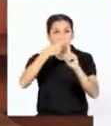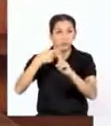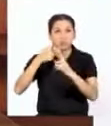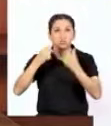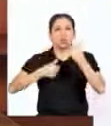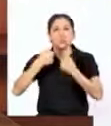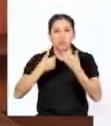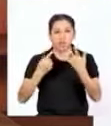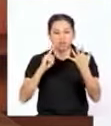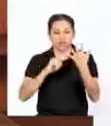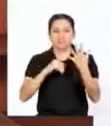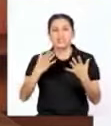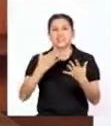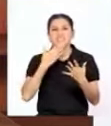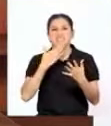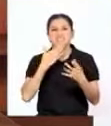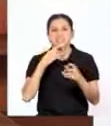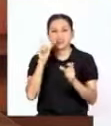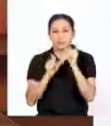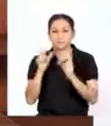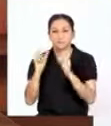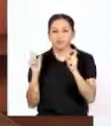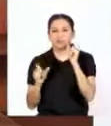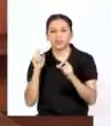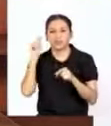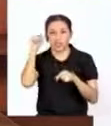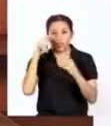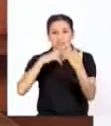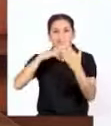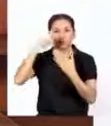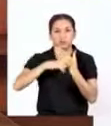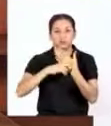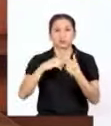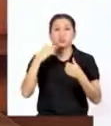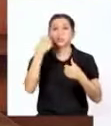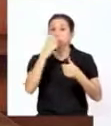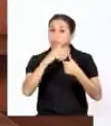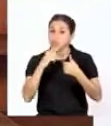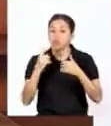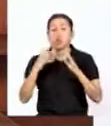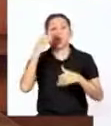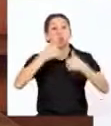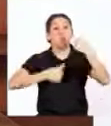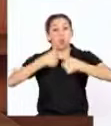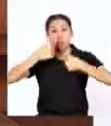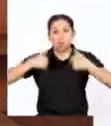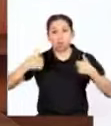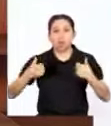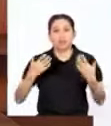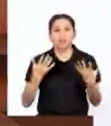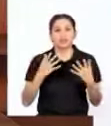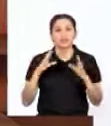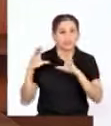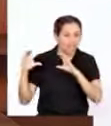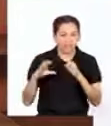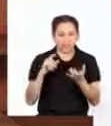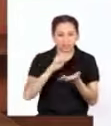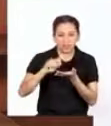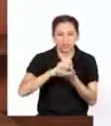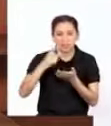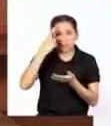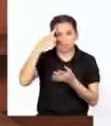cumplir. ¿Quiénes serán los participantes del proyecto? ¿Y cuáles son las actividades que se realizarán para